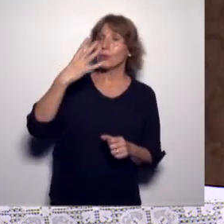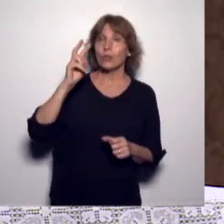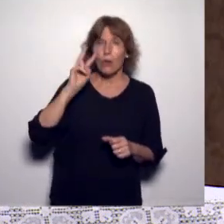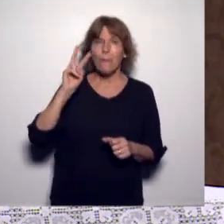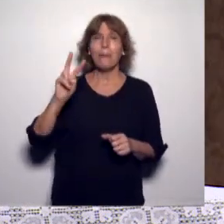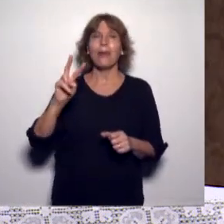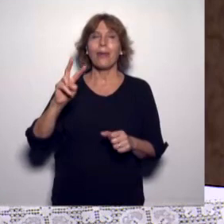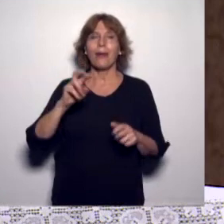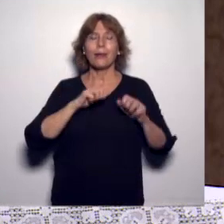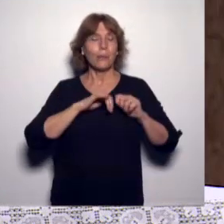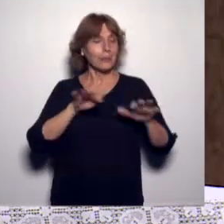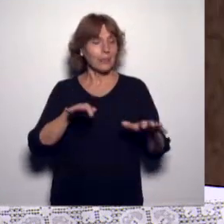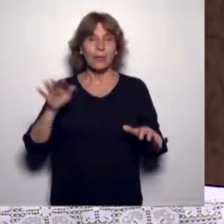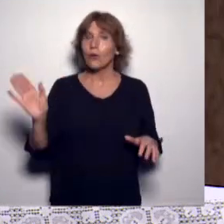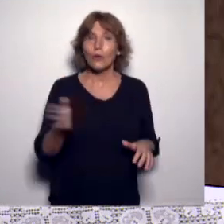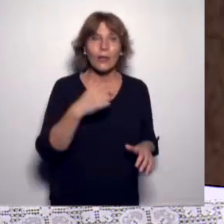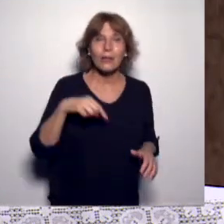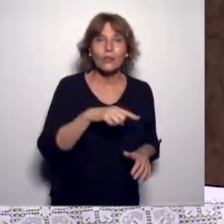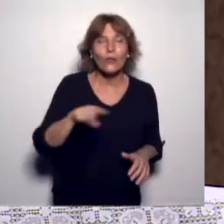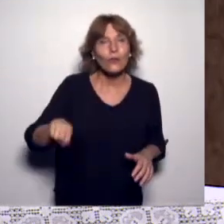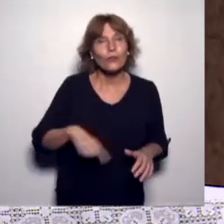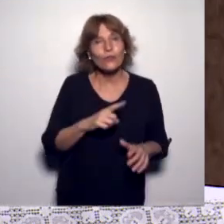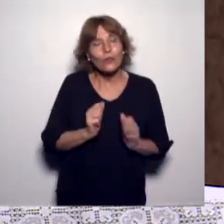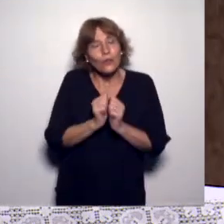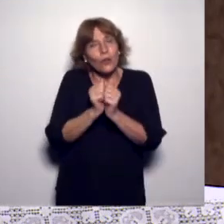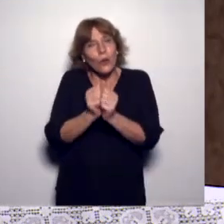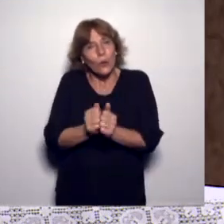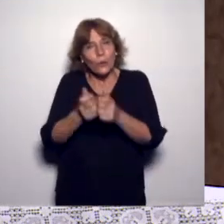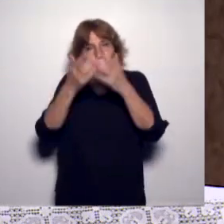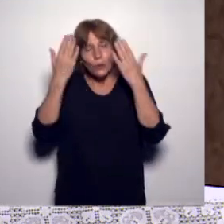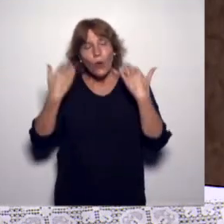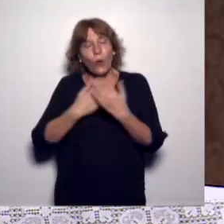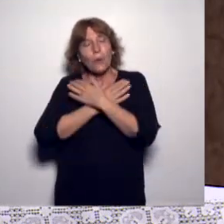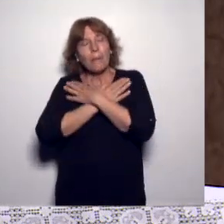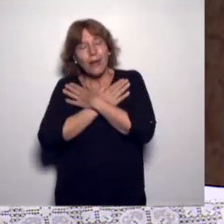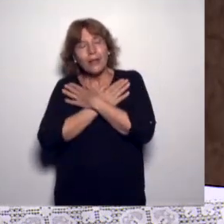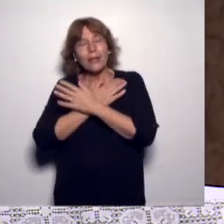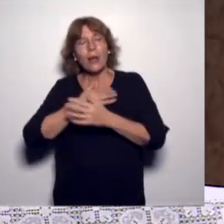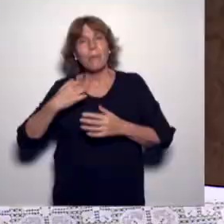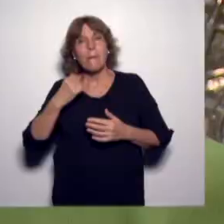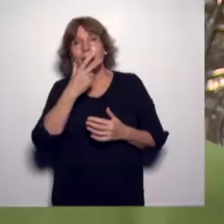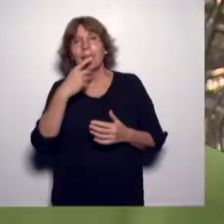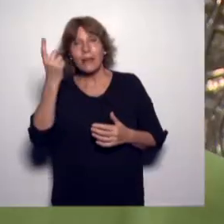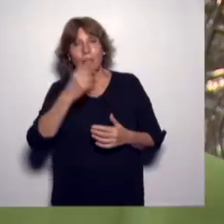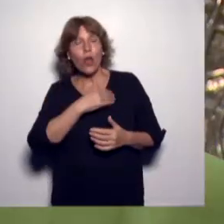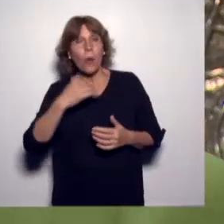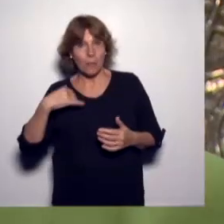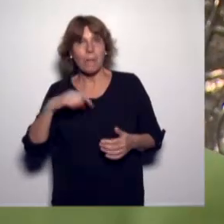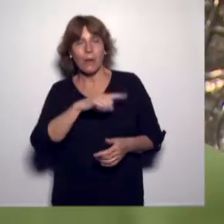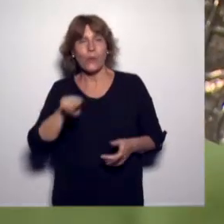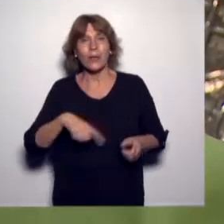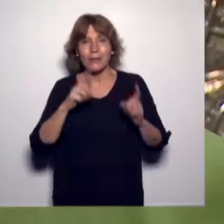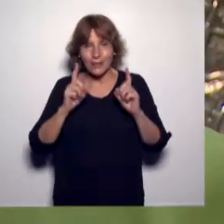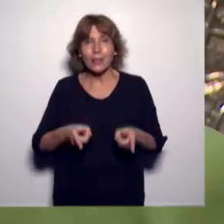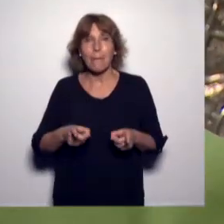Ten misericordia de todos nosotros, y así con María, nuestra Madre, la Virgen Madre de Dios, su Esposo, San José,